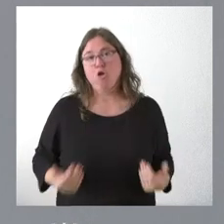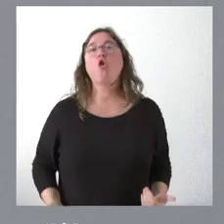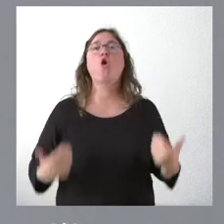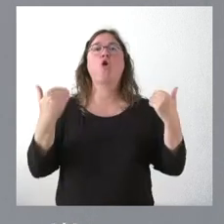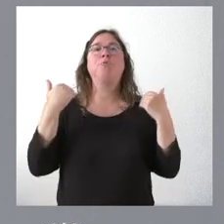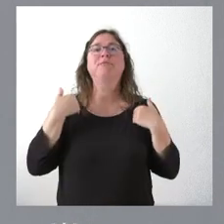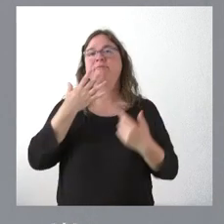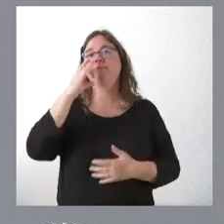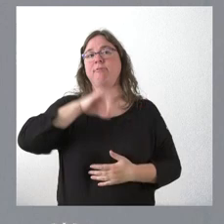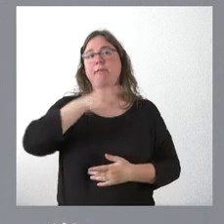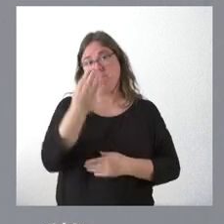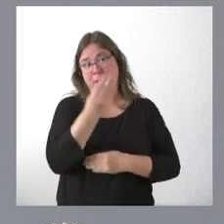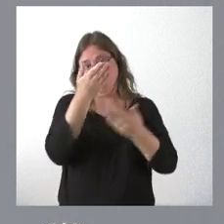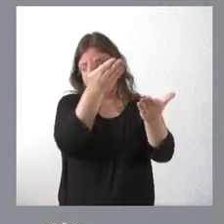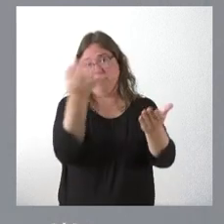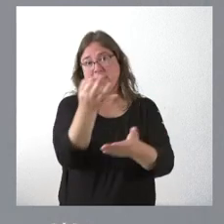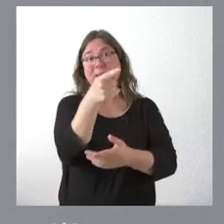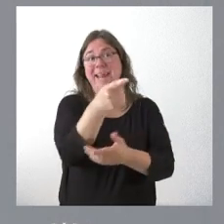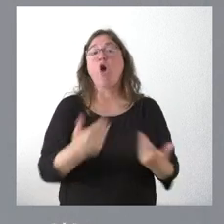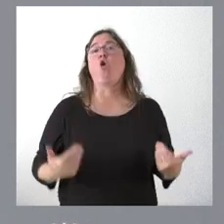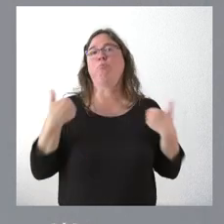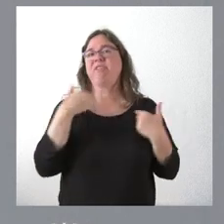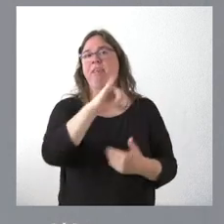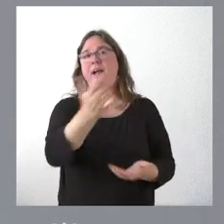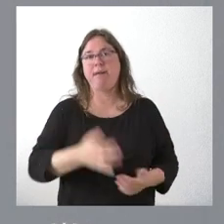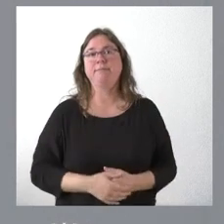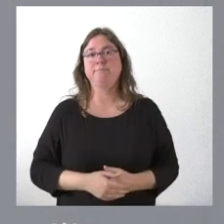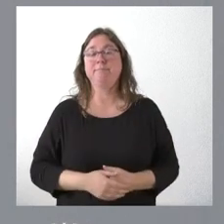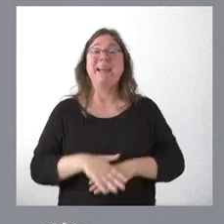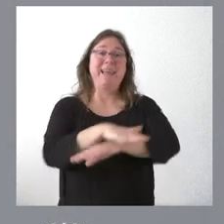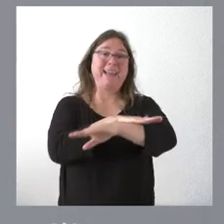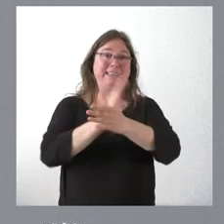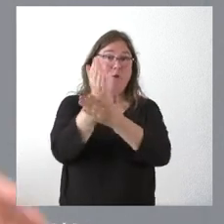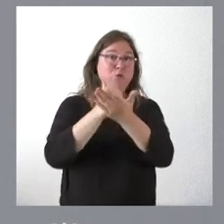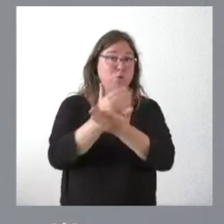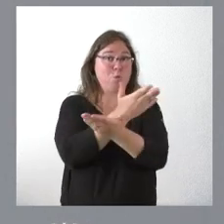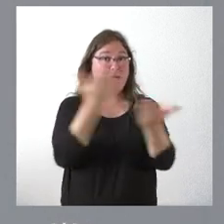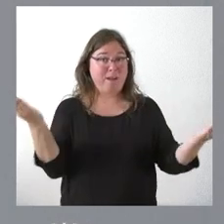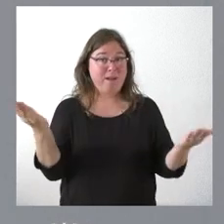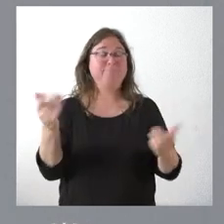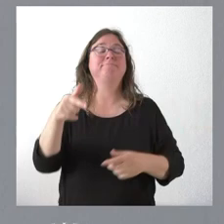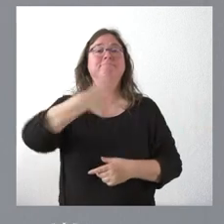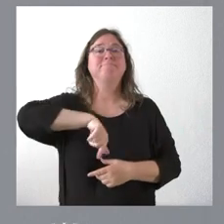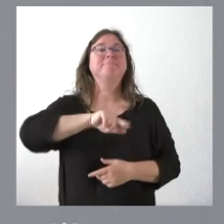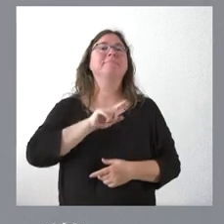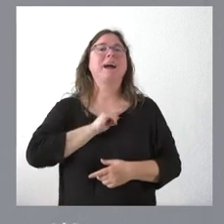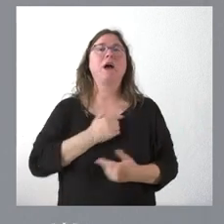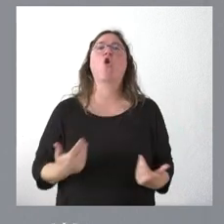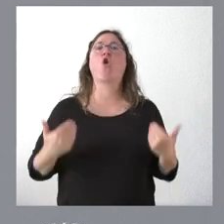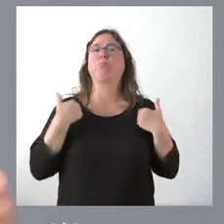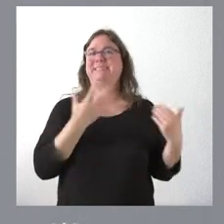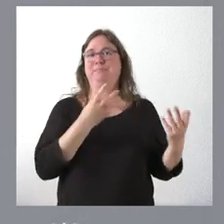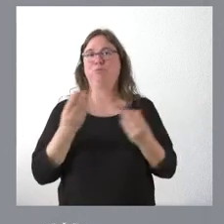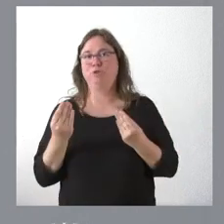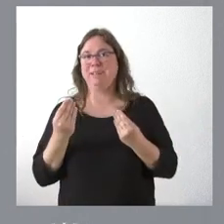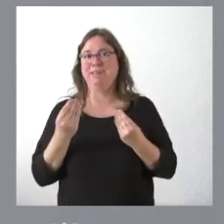ello, pues debe mejorarlo, que para eso tiene esas competencias. En el estado autonómico que tenemos, las comunidades autónomas tenemos muchas competencias,